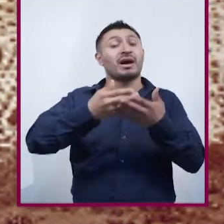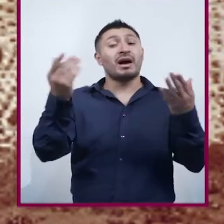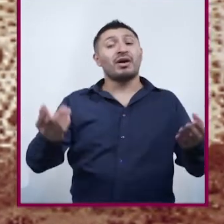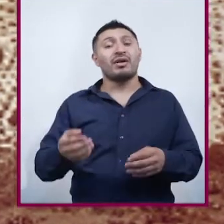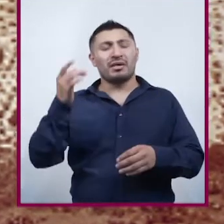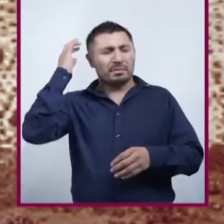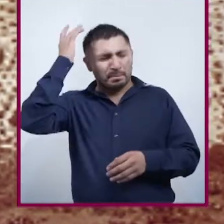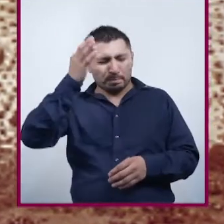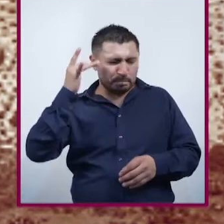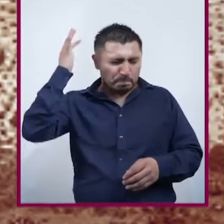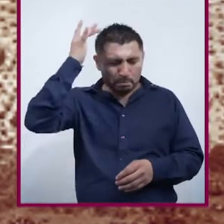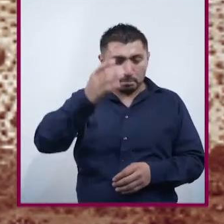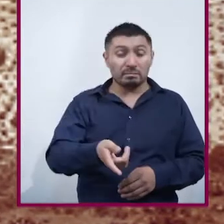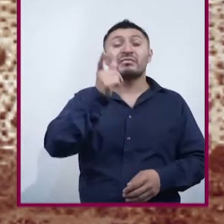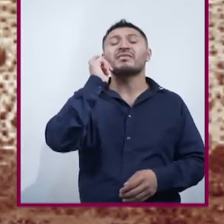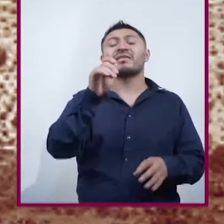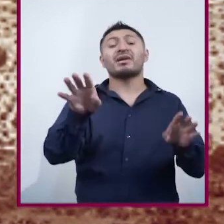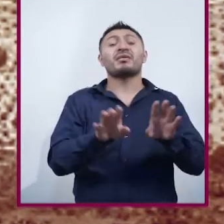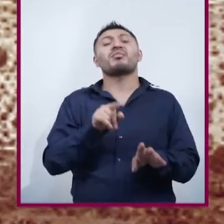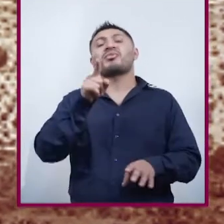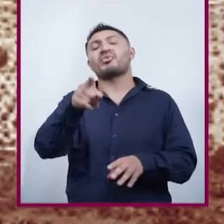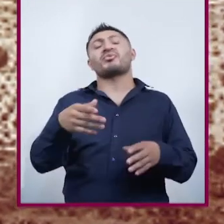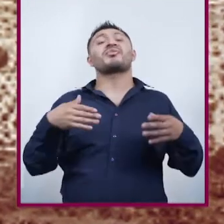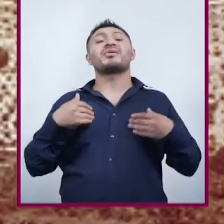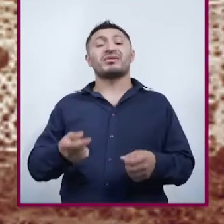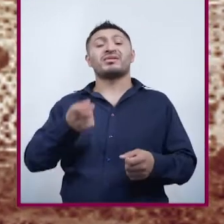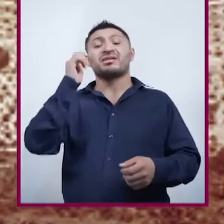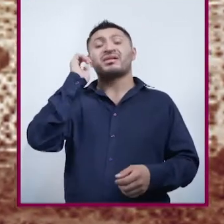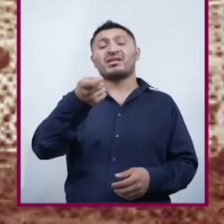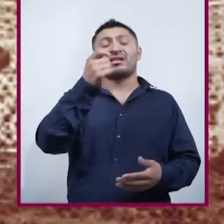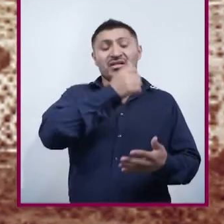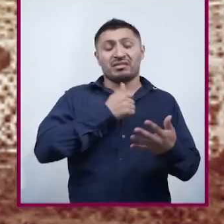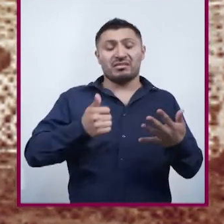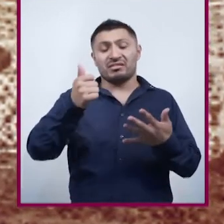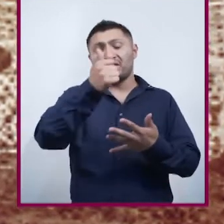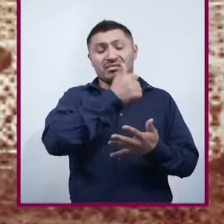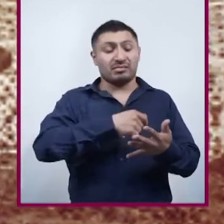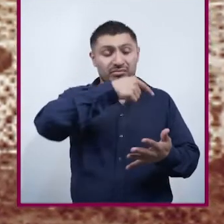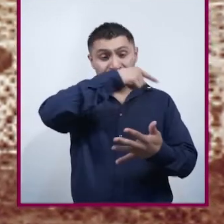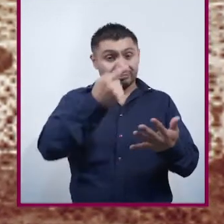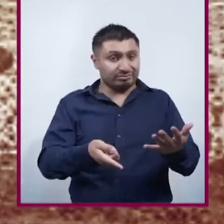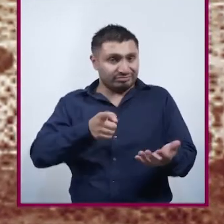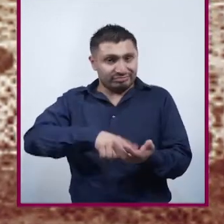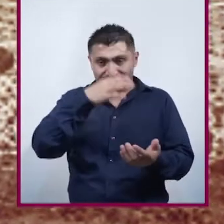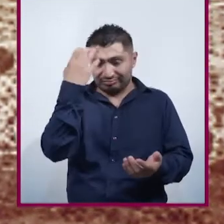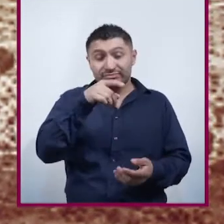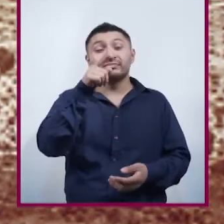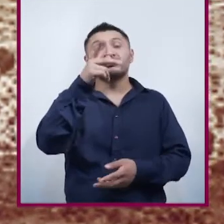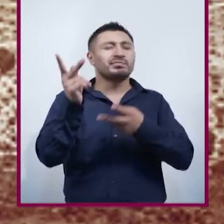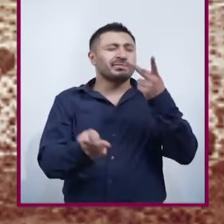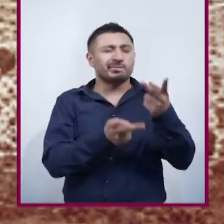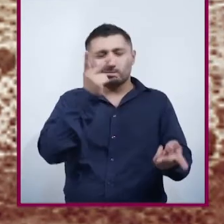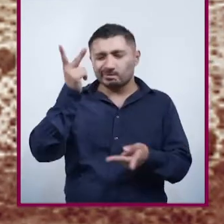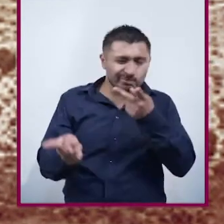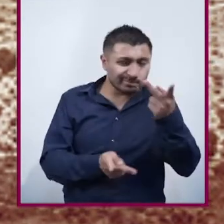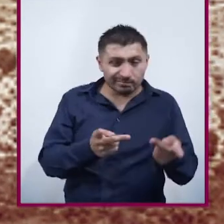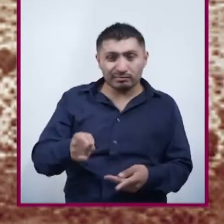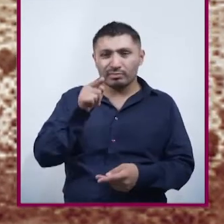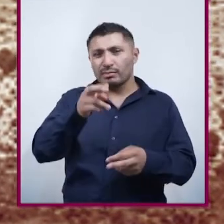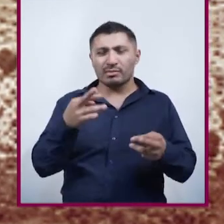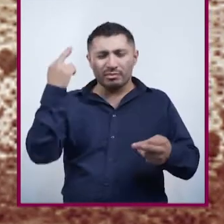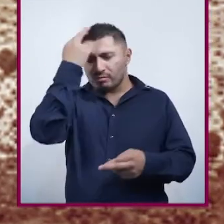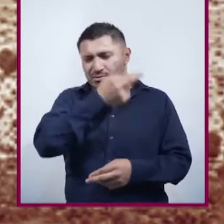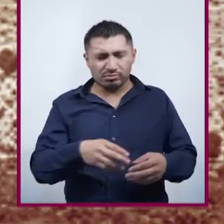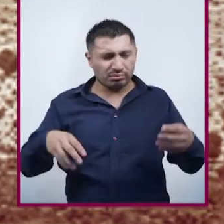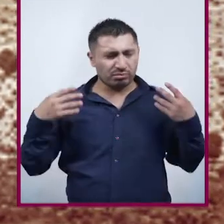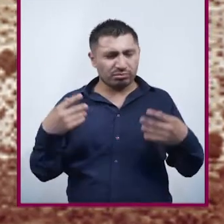nivel de análisis. Consiste en interpretar lo que cada elemento simboliza. Para ello, requerimos hacernos varias preguntas.